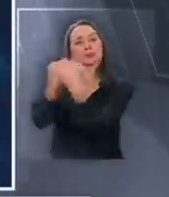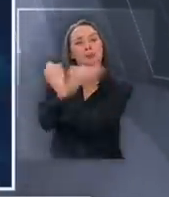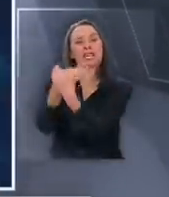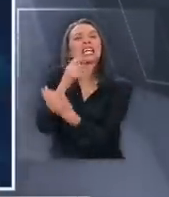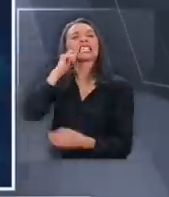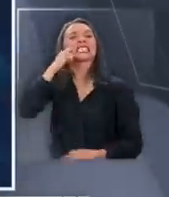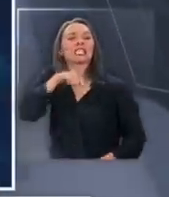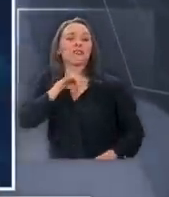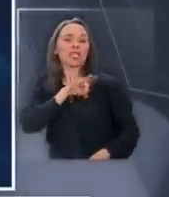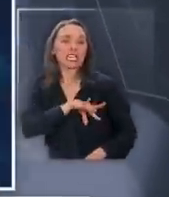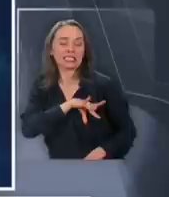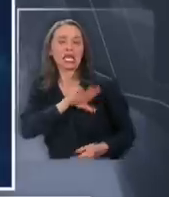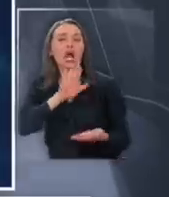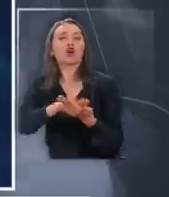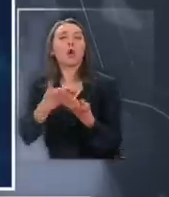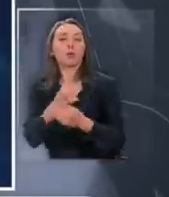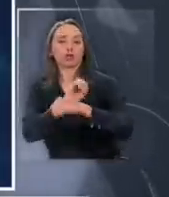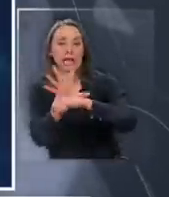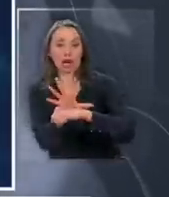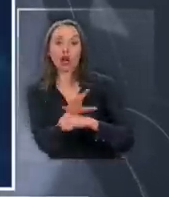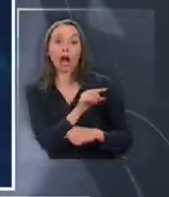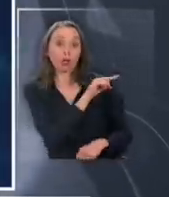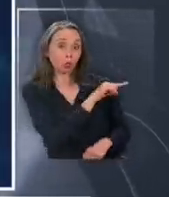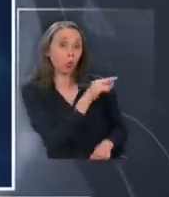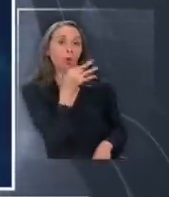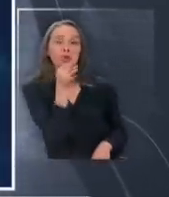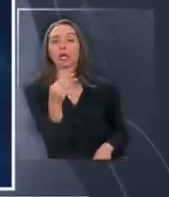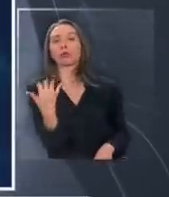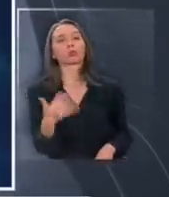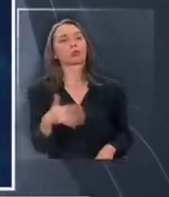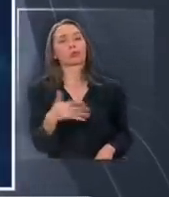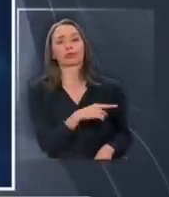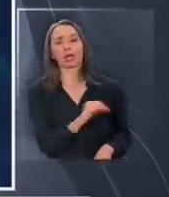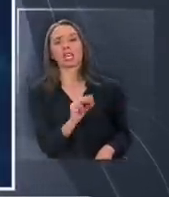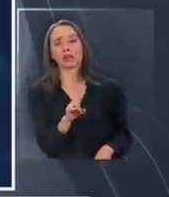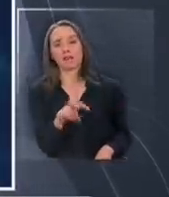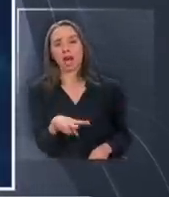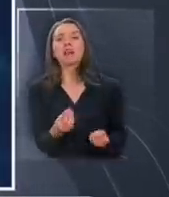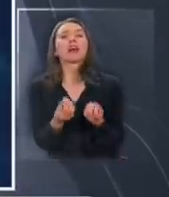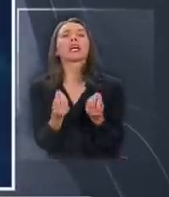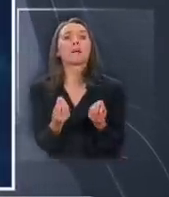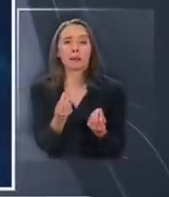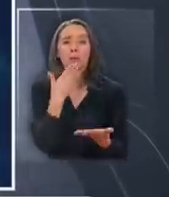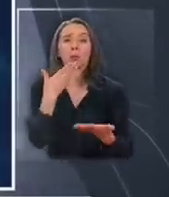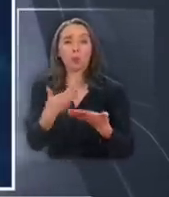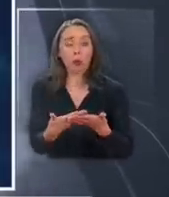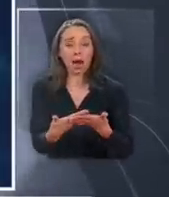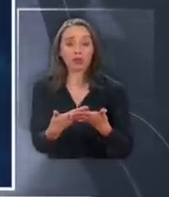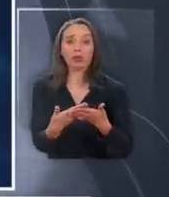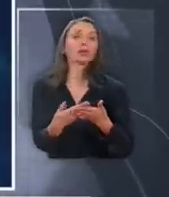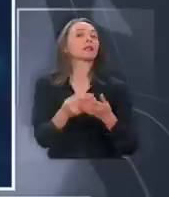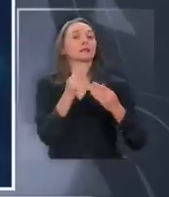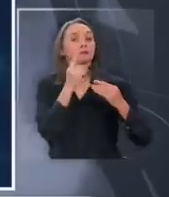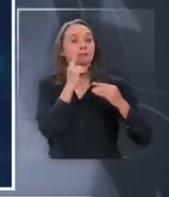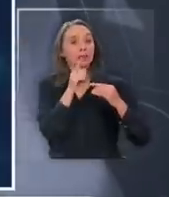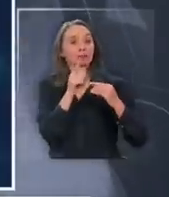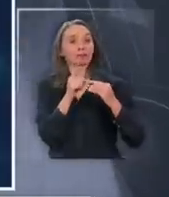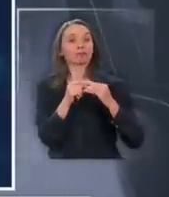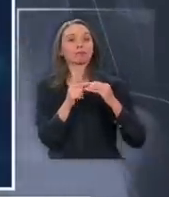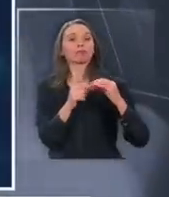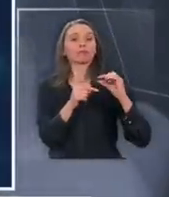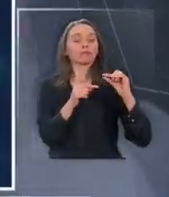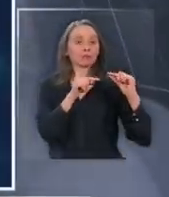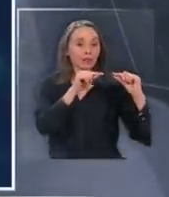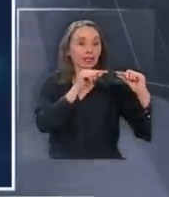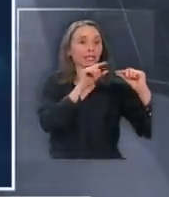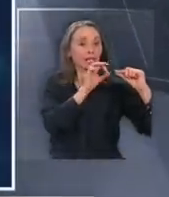Ese es uno de los puntos cruciales, lo que tú señalas, Iván. Lo que ocurre es que cuando va cambiando de ser una